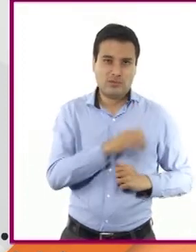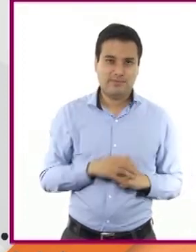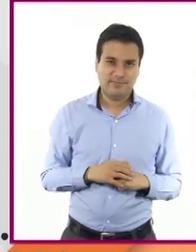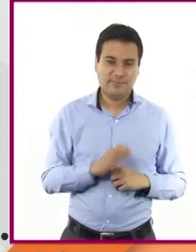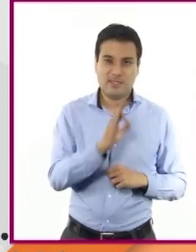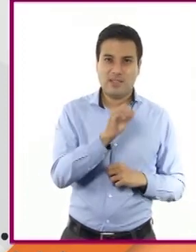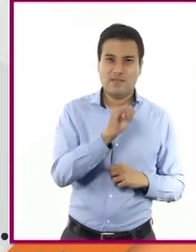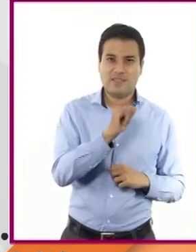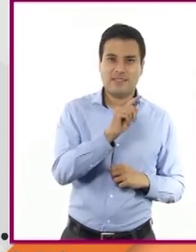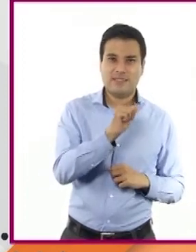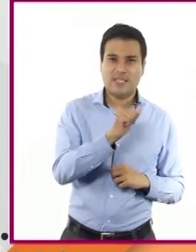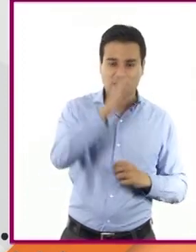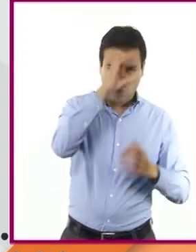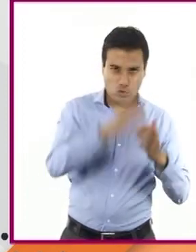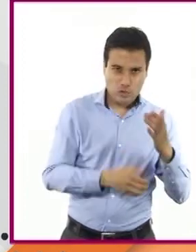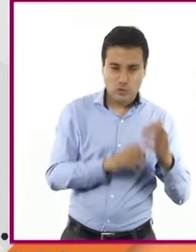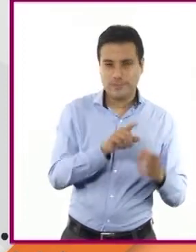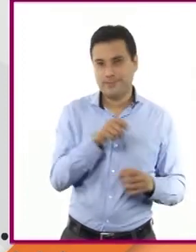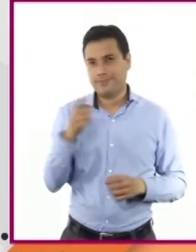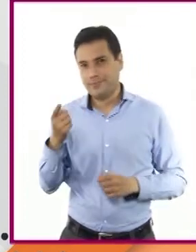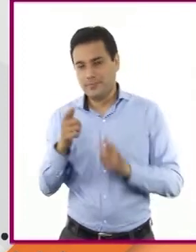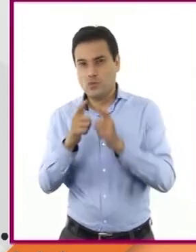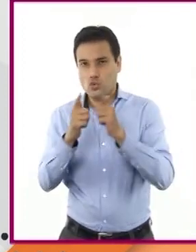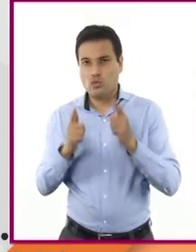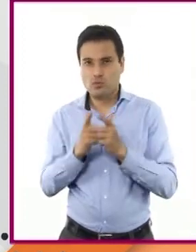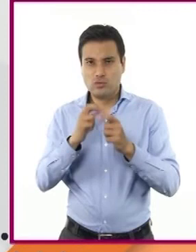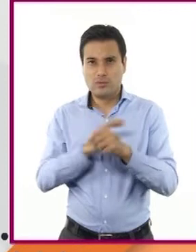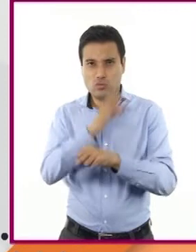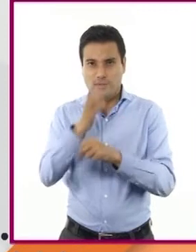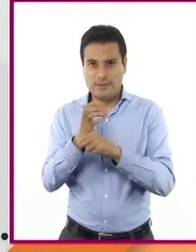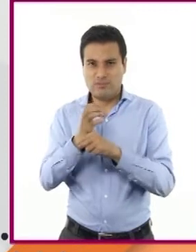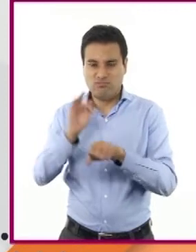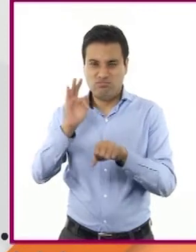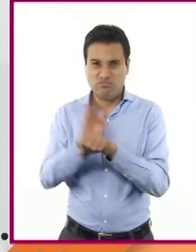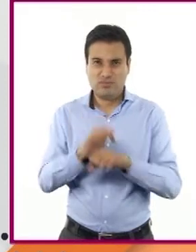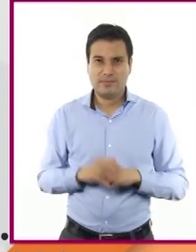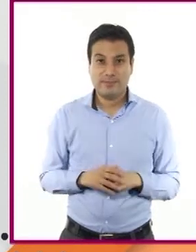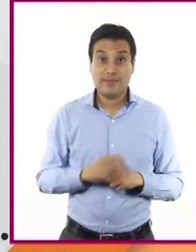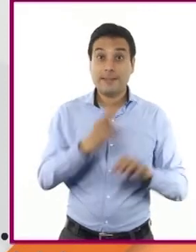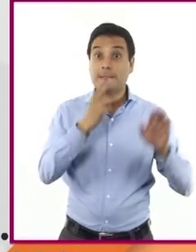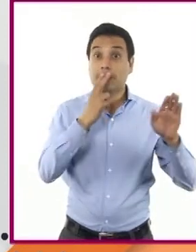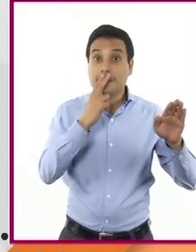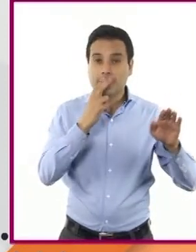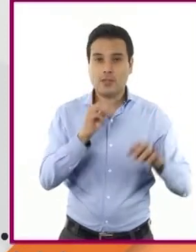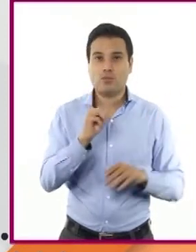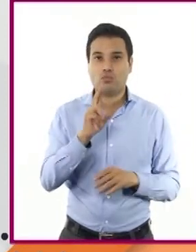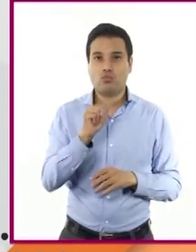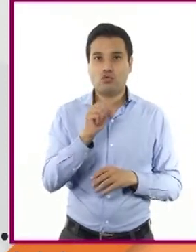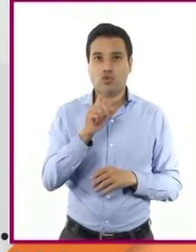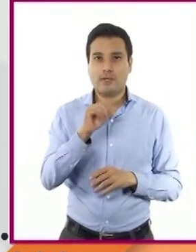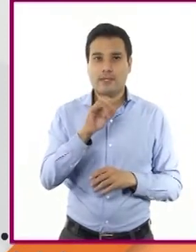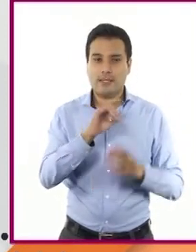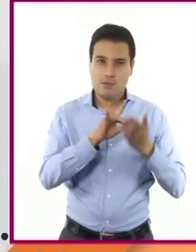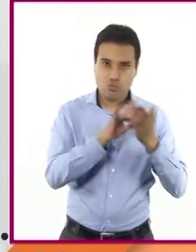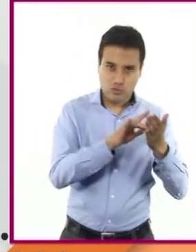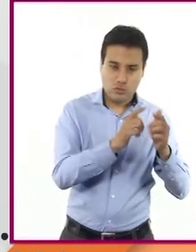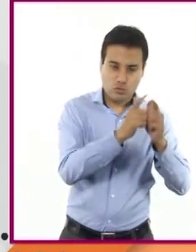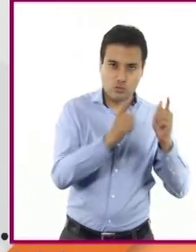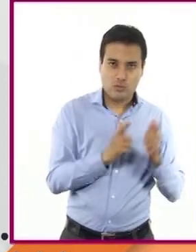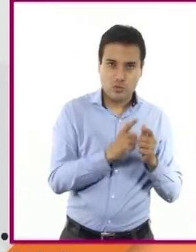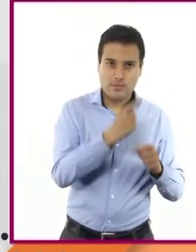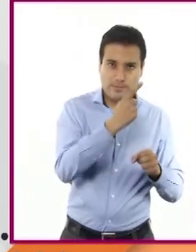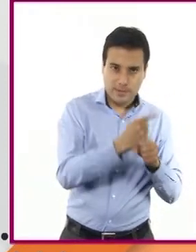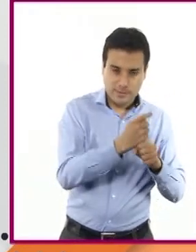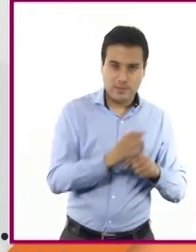fascista católica contra los defensores de la República. Hitler y Mussolini apoyaron a los primeros e incluso la Fuerza Aérea